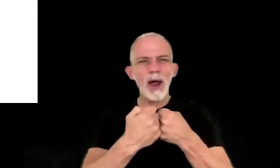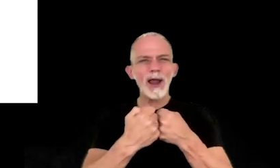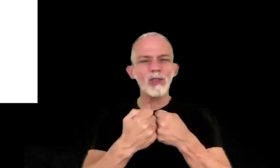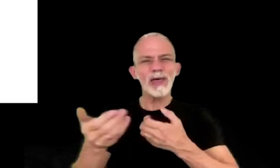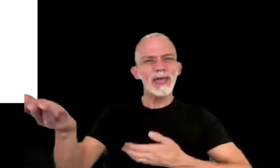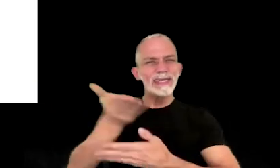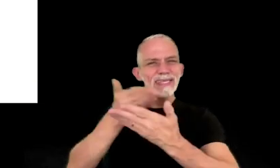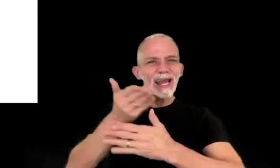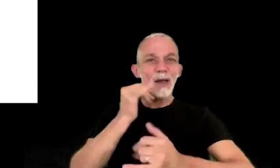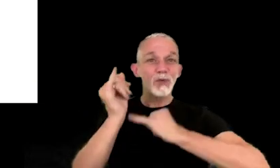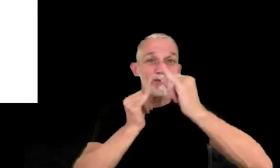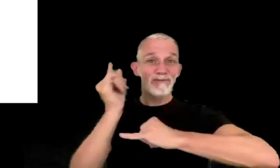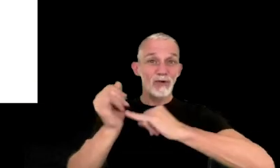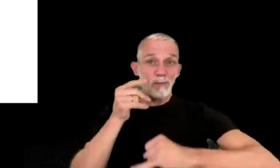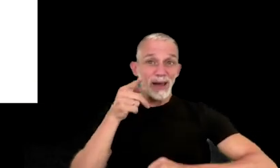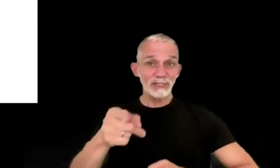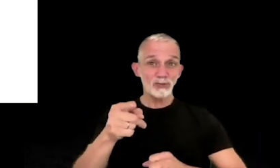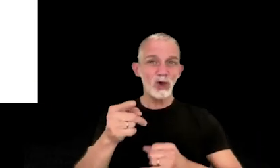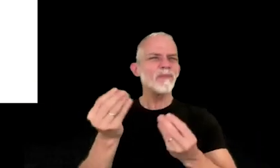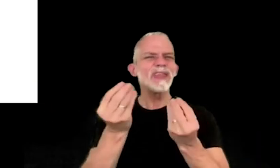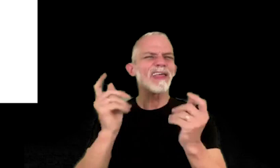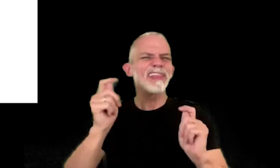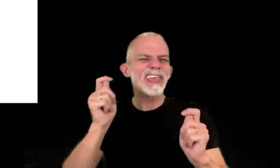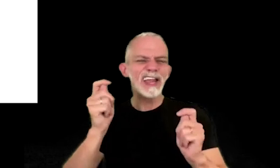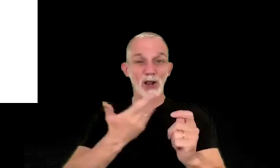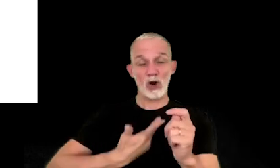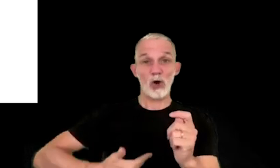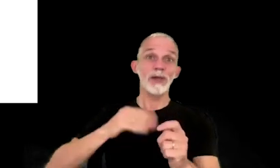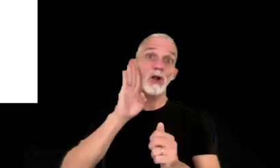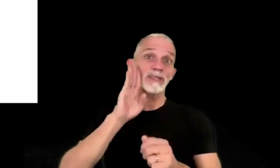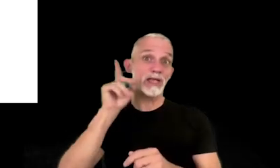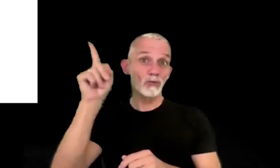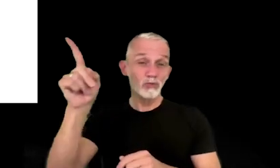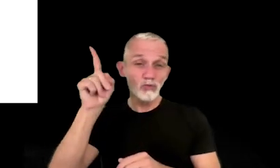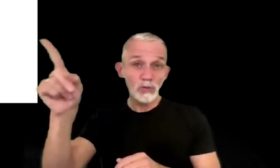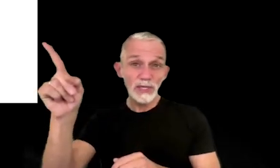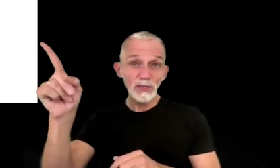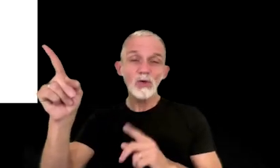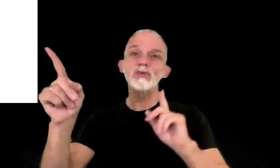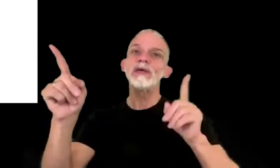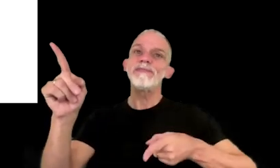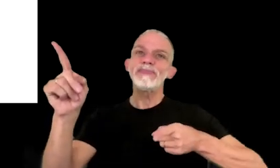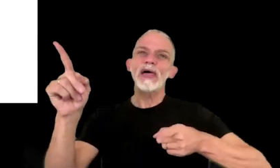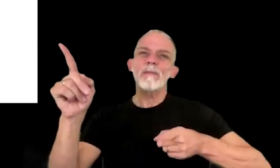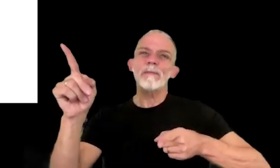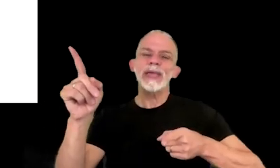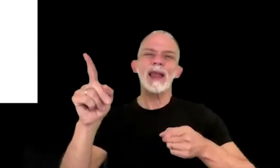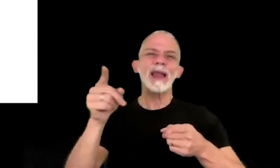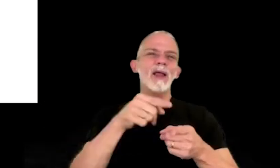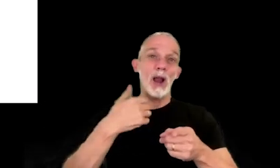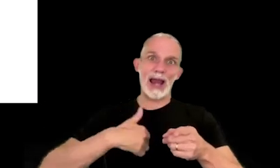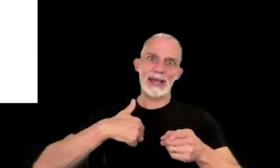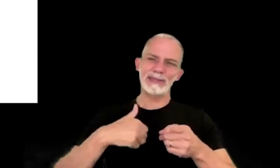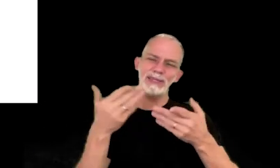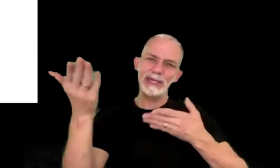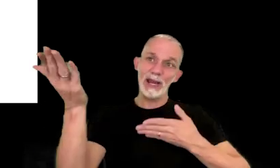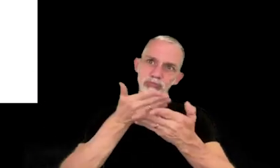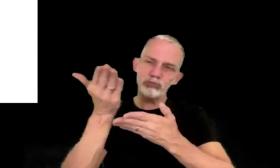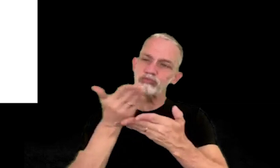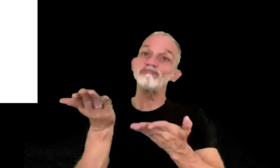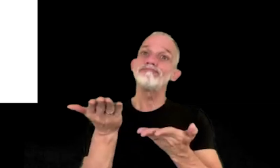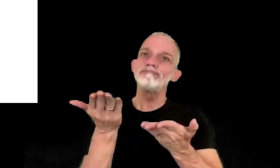intercambio de información entre el gobierno de Estados Unidos y la República Argentina para